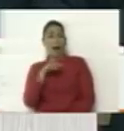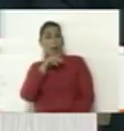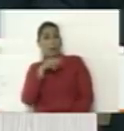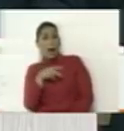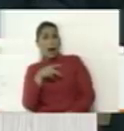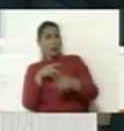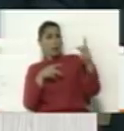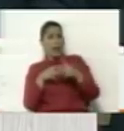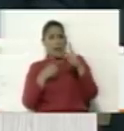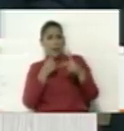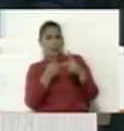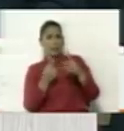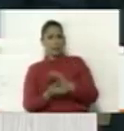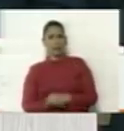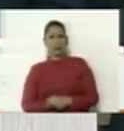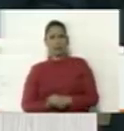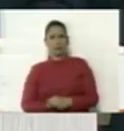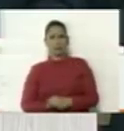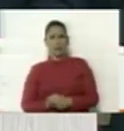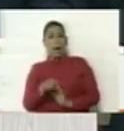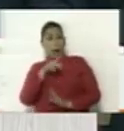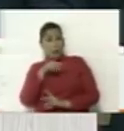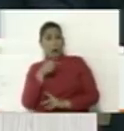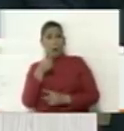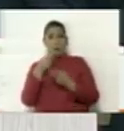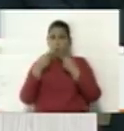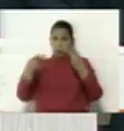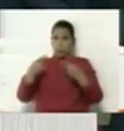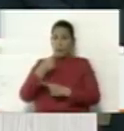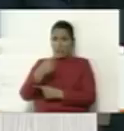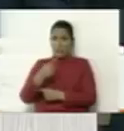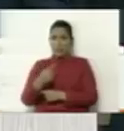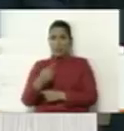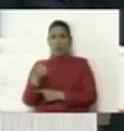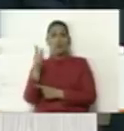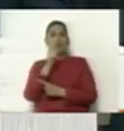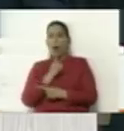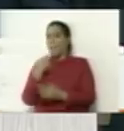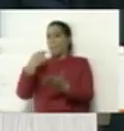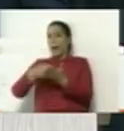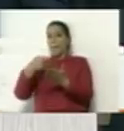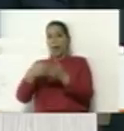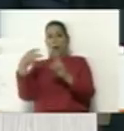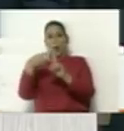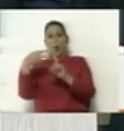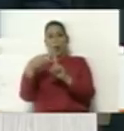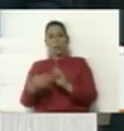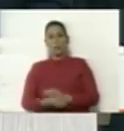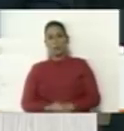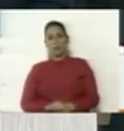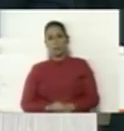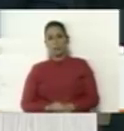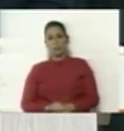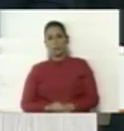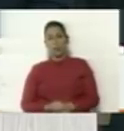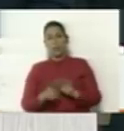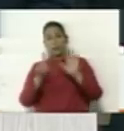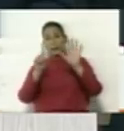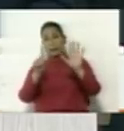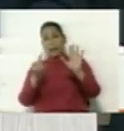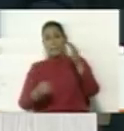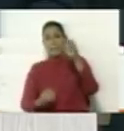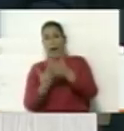y lo declaran, hablamos con ellos, porque no estaban pagando los hoteles. Eso fue el 6 de